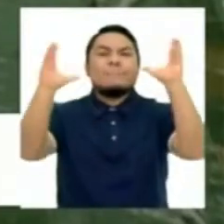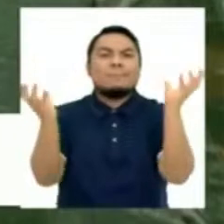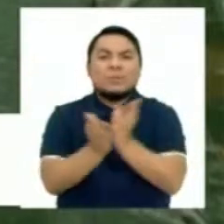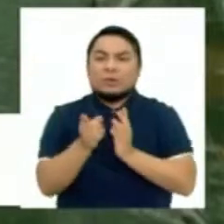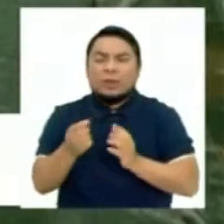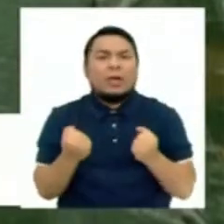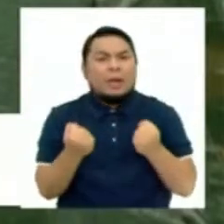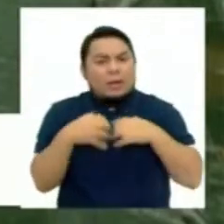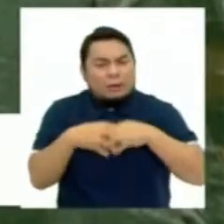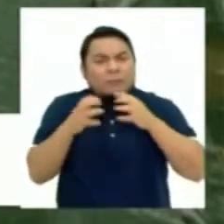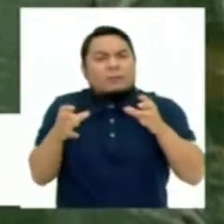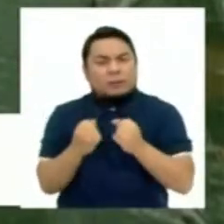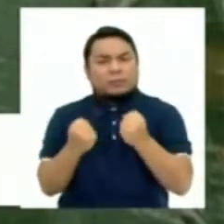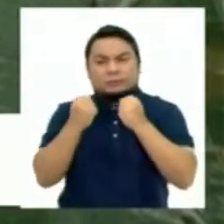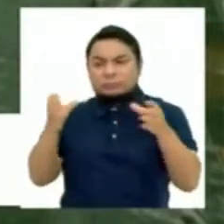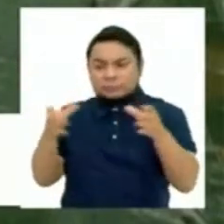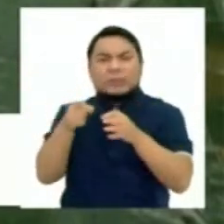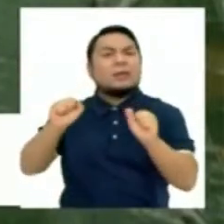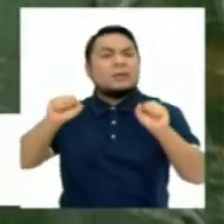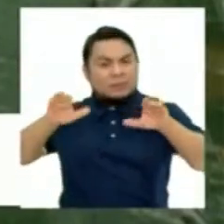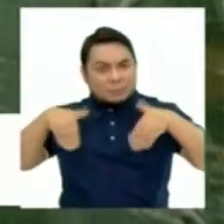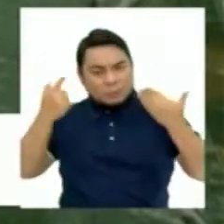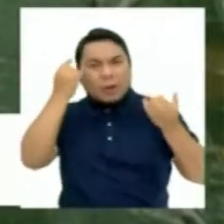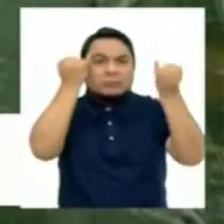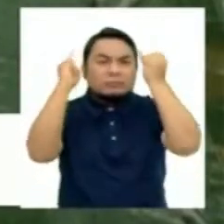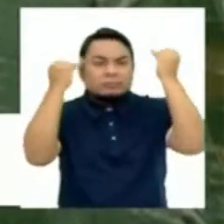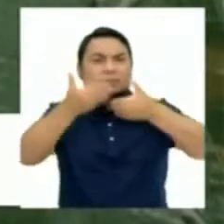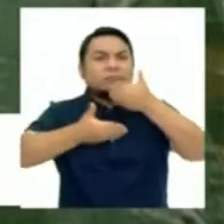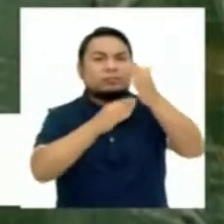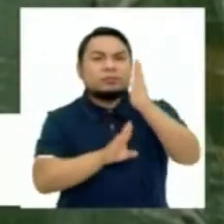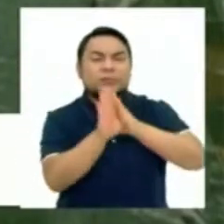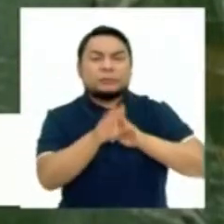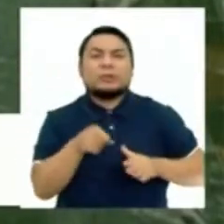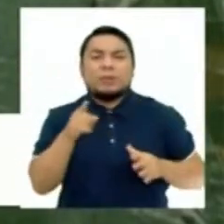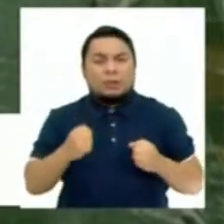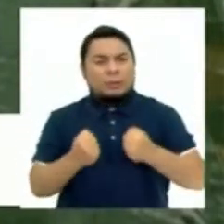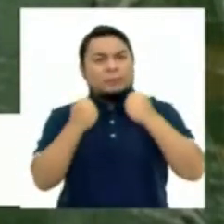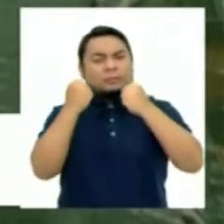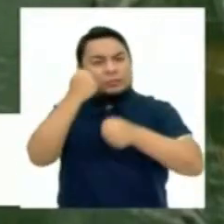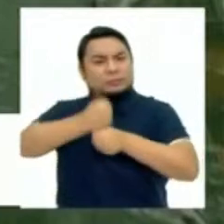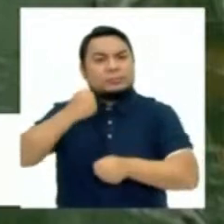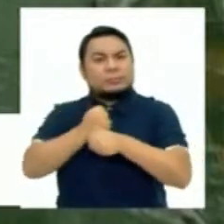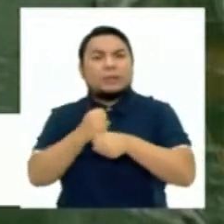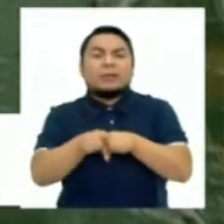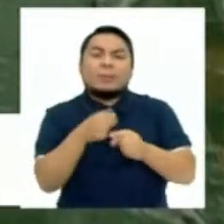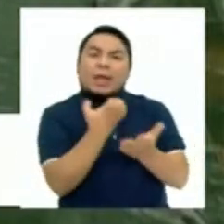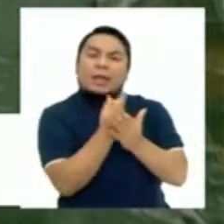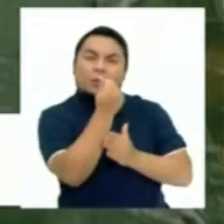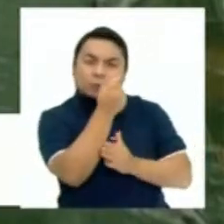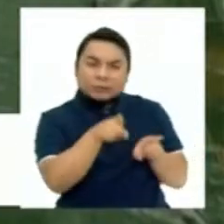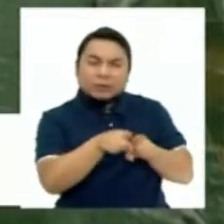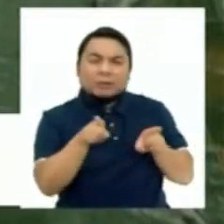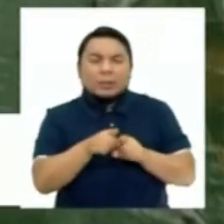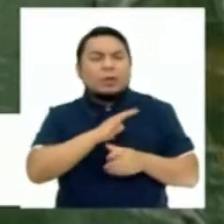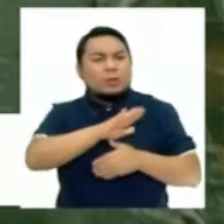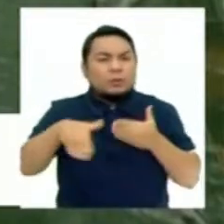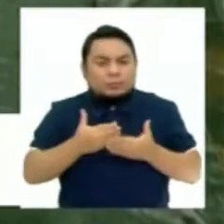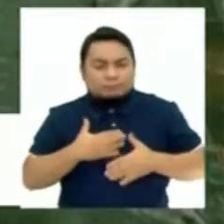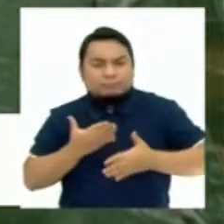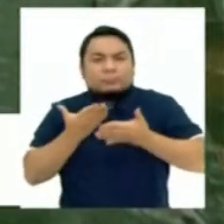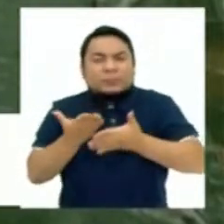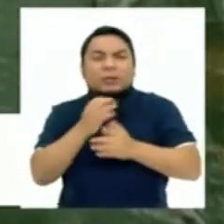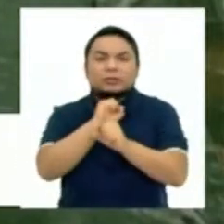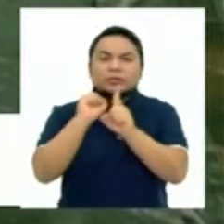fuerza determinante en la capacidad creativa, en el potencial laboral, económico y espiritual de todas